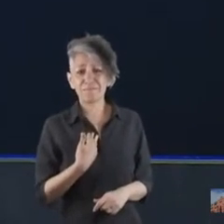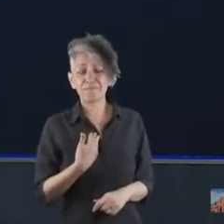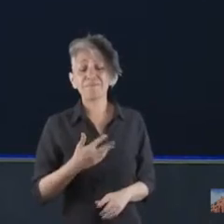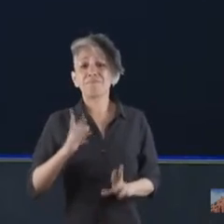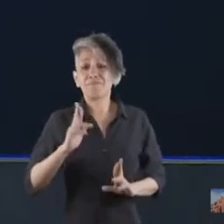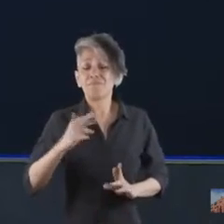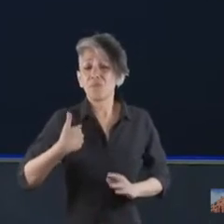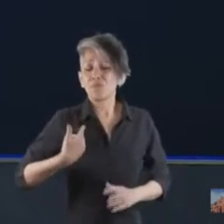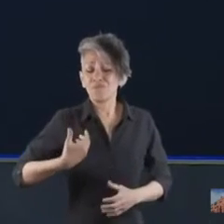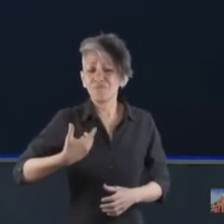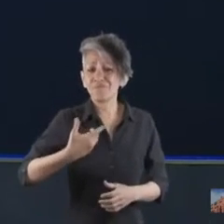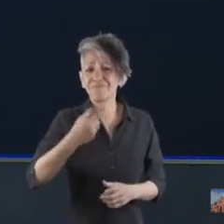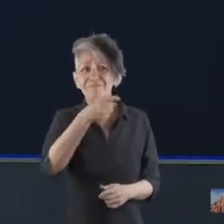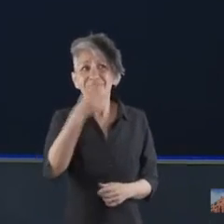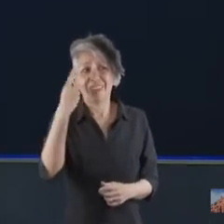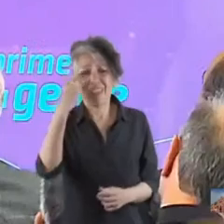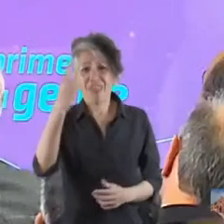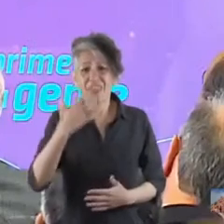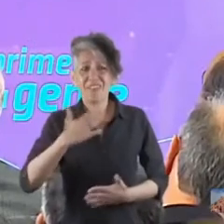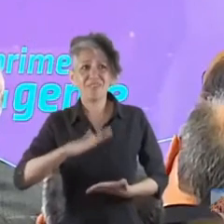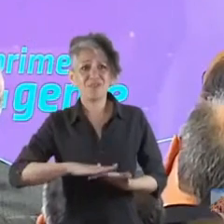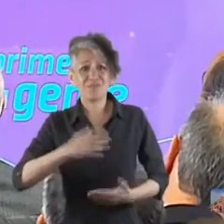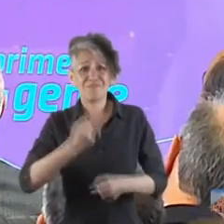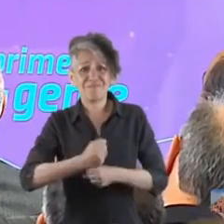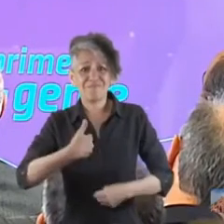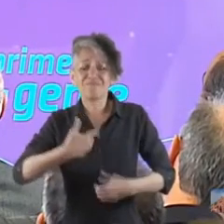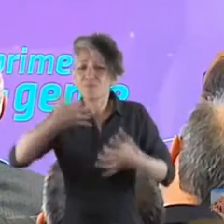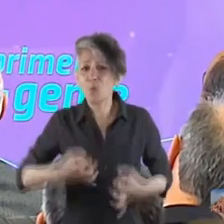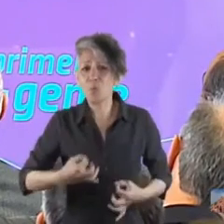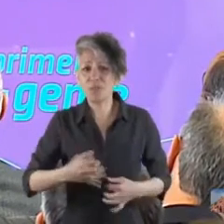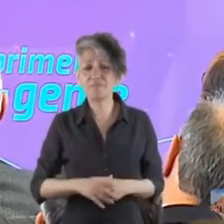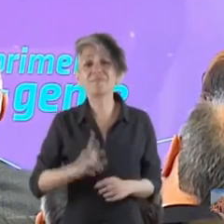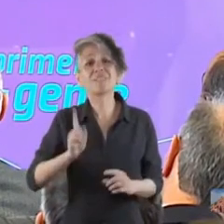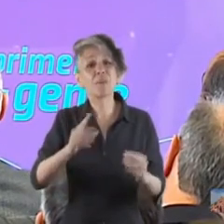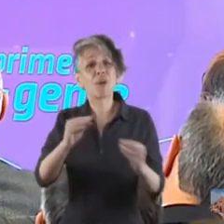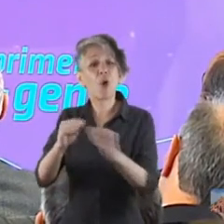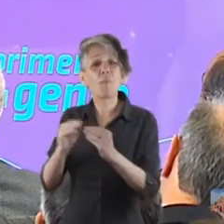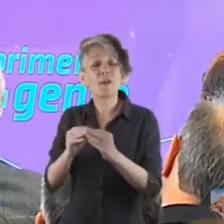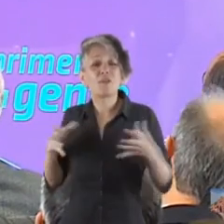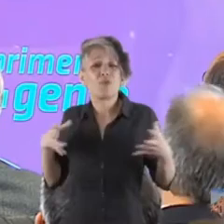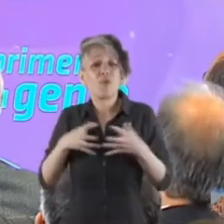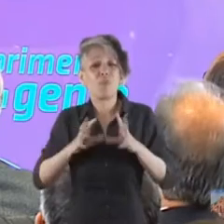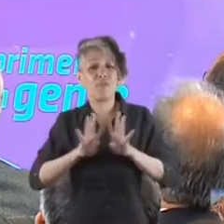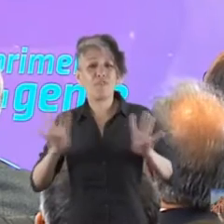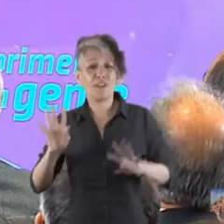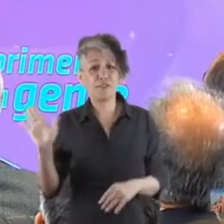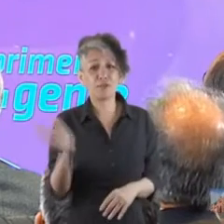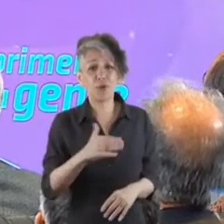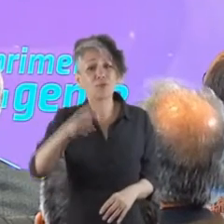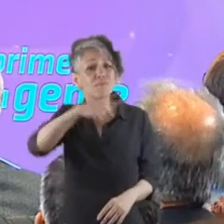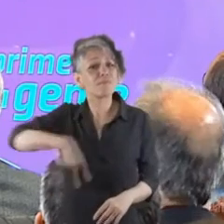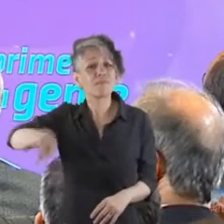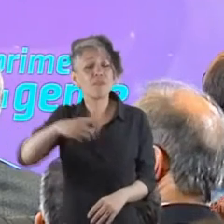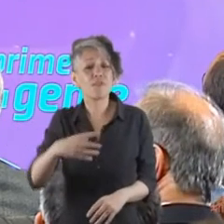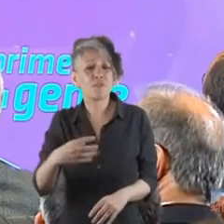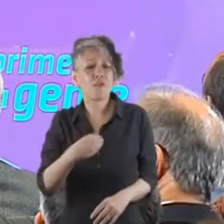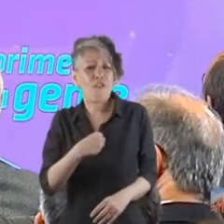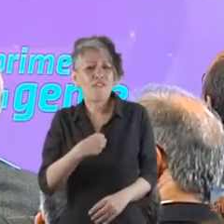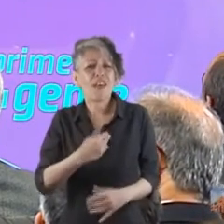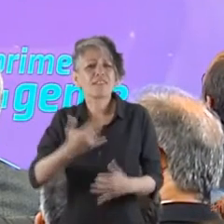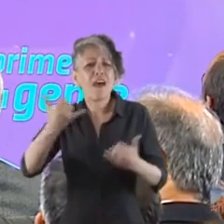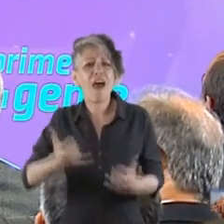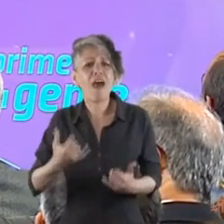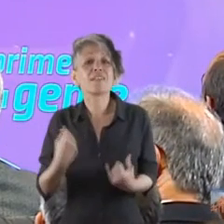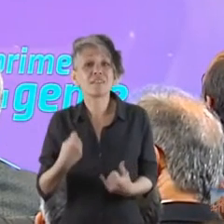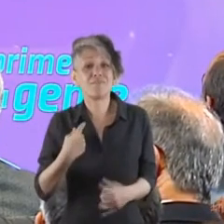altura de sus expectativas y de la de mis compañeros y compañeras del frente de todos que confían en que vamos a emprender una